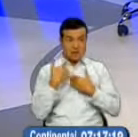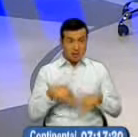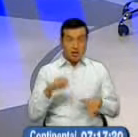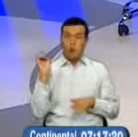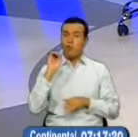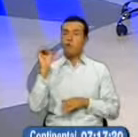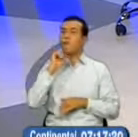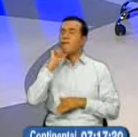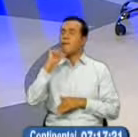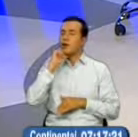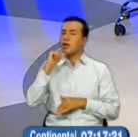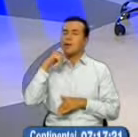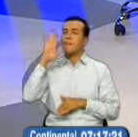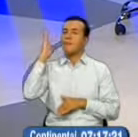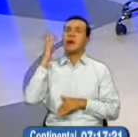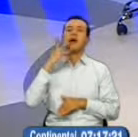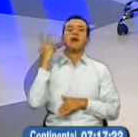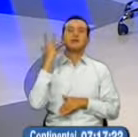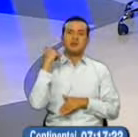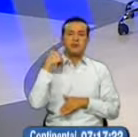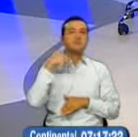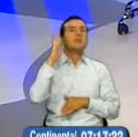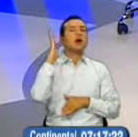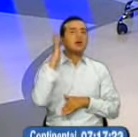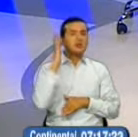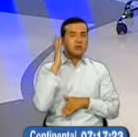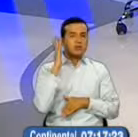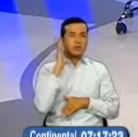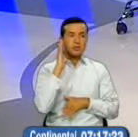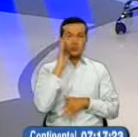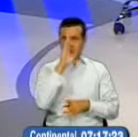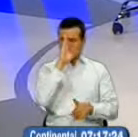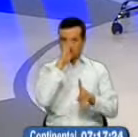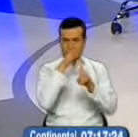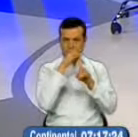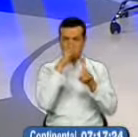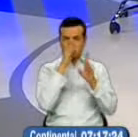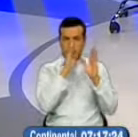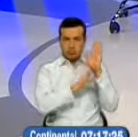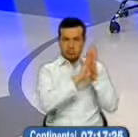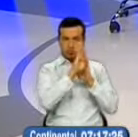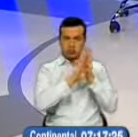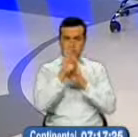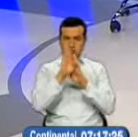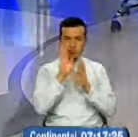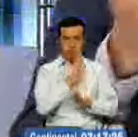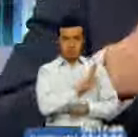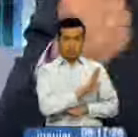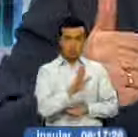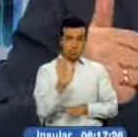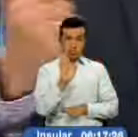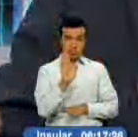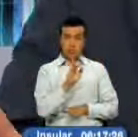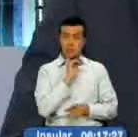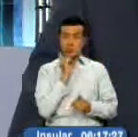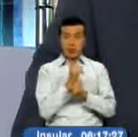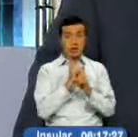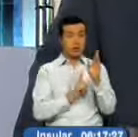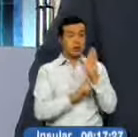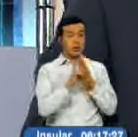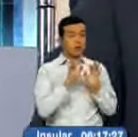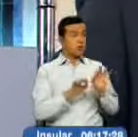necesitamos todavía intensificar aún más para poder apuntalar esos sectores que son disparadores de